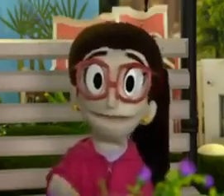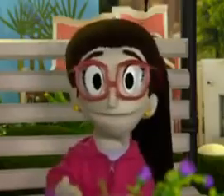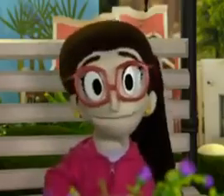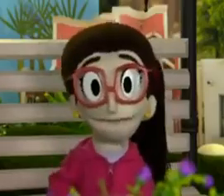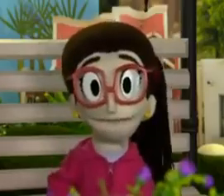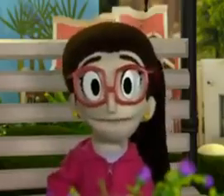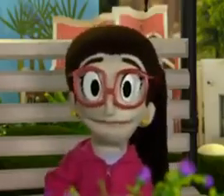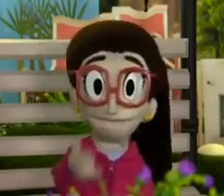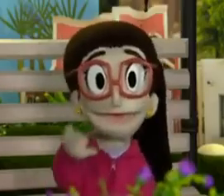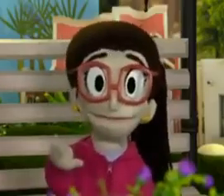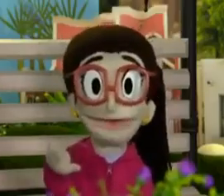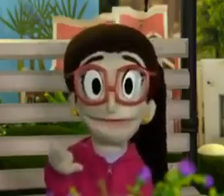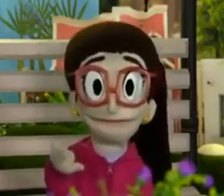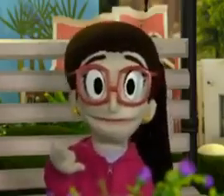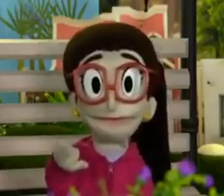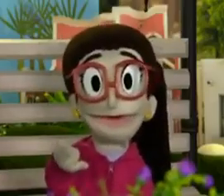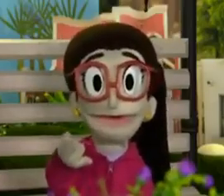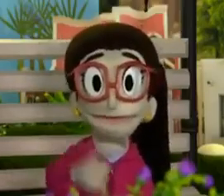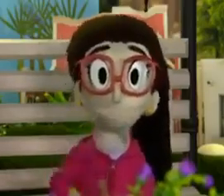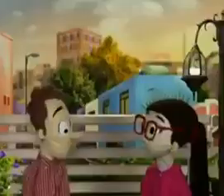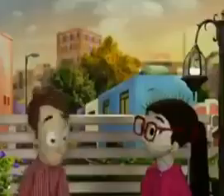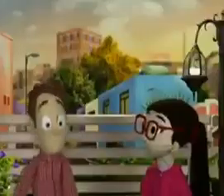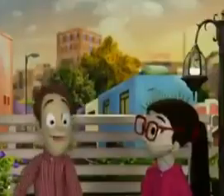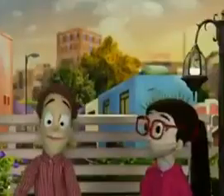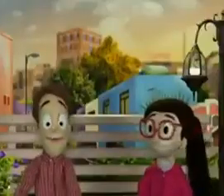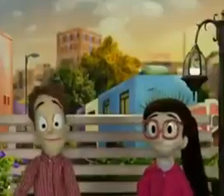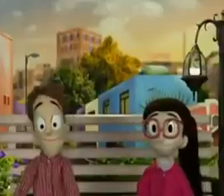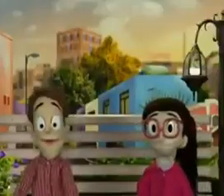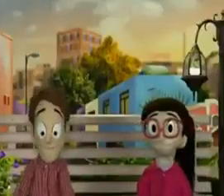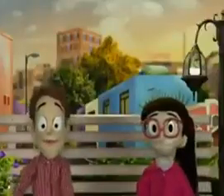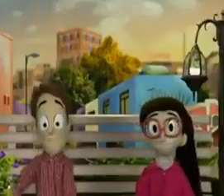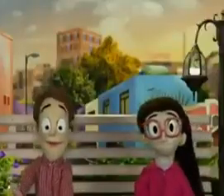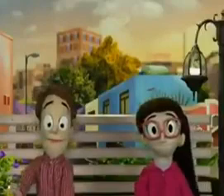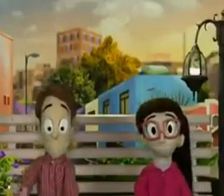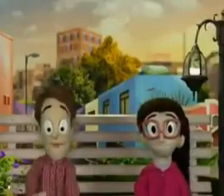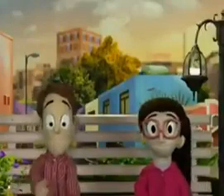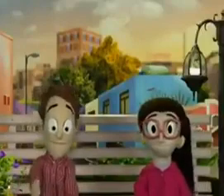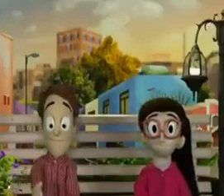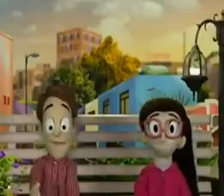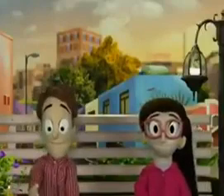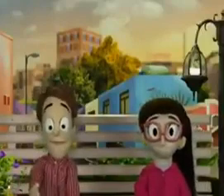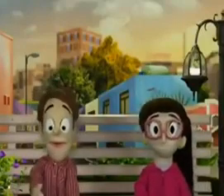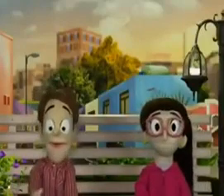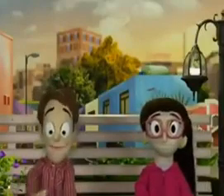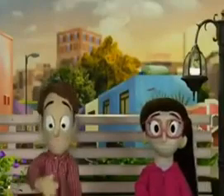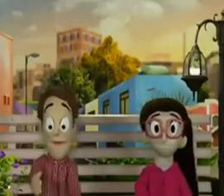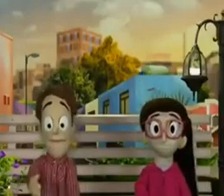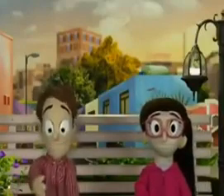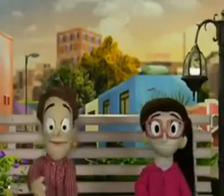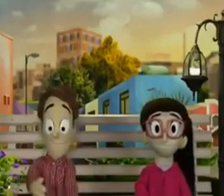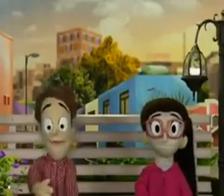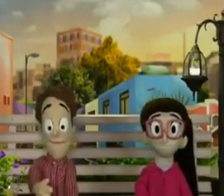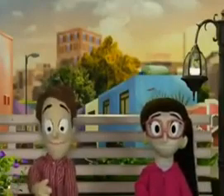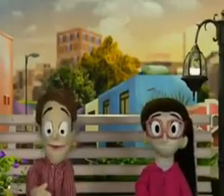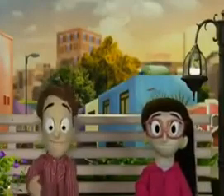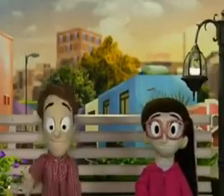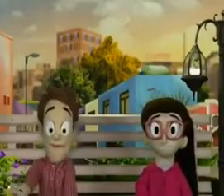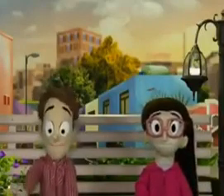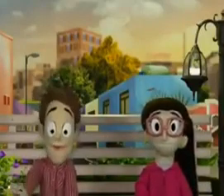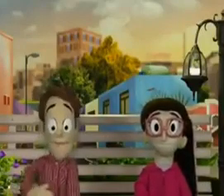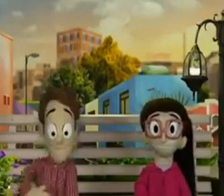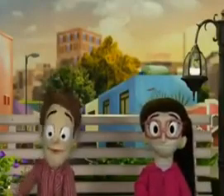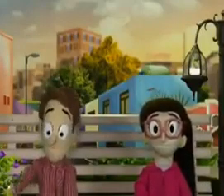los medicamentos adecuados para combatirla. Si tienes dudas o sientes algo que te inquieta, platícalo con tus